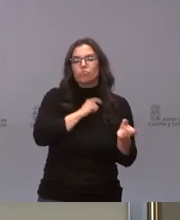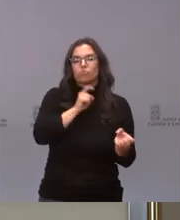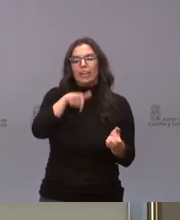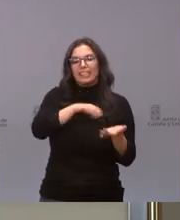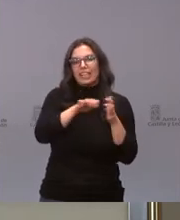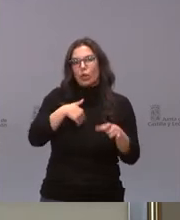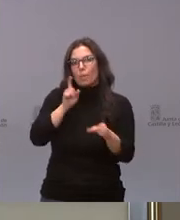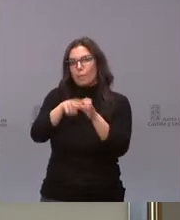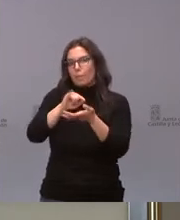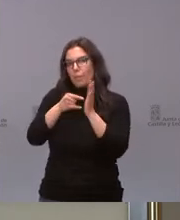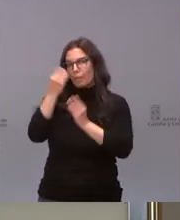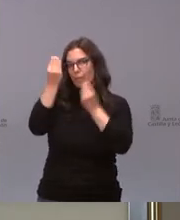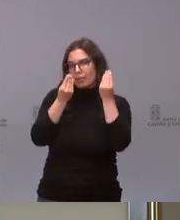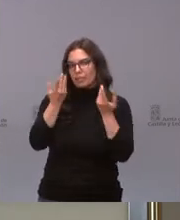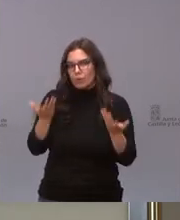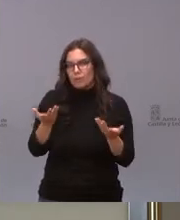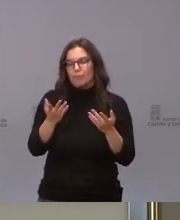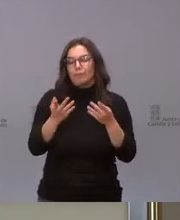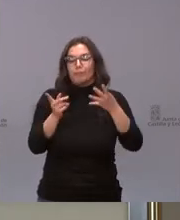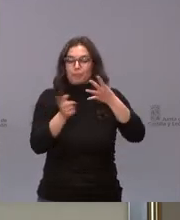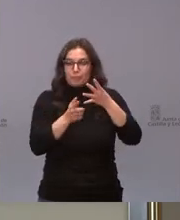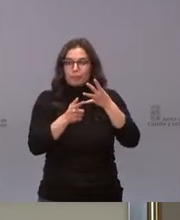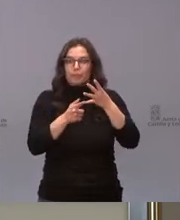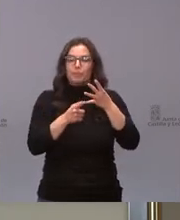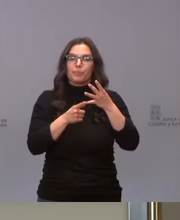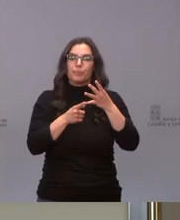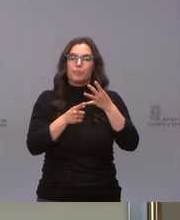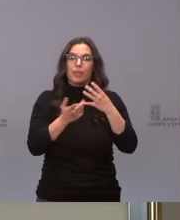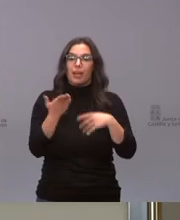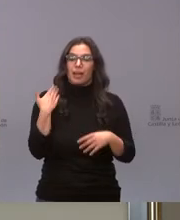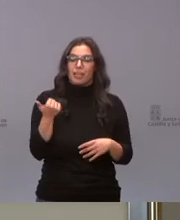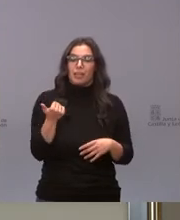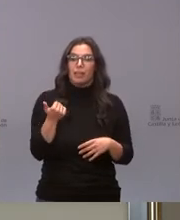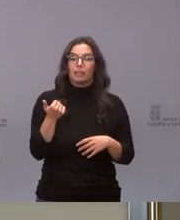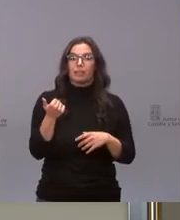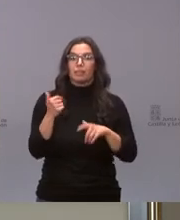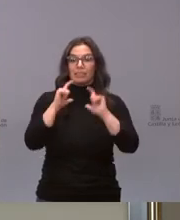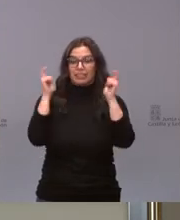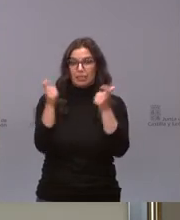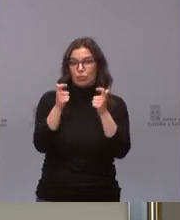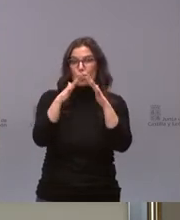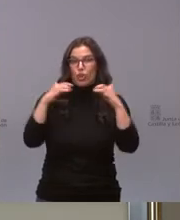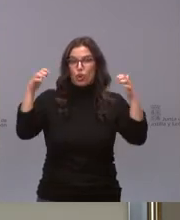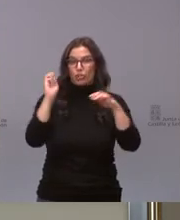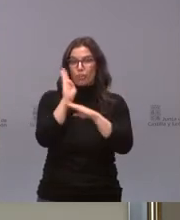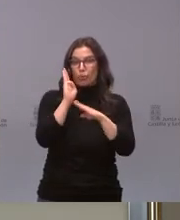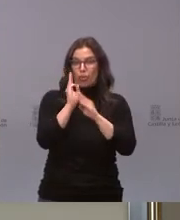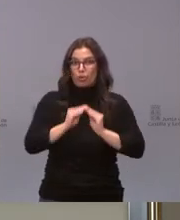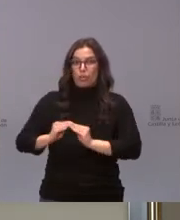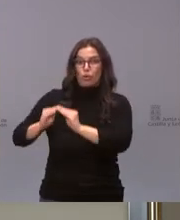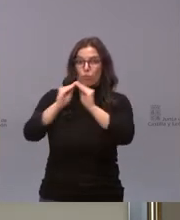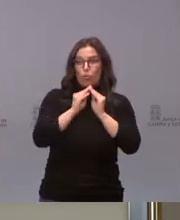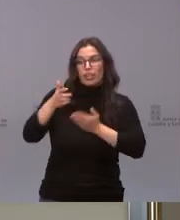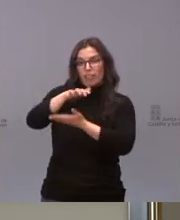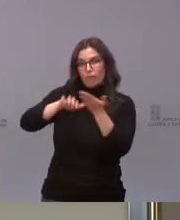Castilla y León a esa reunión? Y por otro lado, ayer en el pleno del procurador de Común, en ese informe que